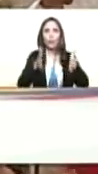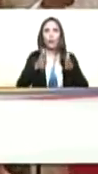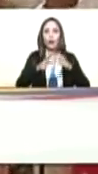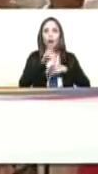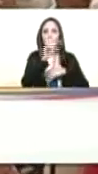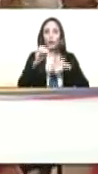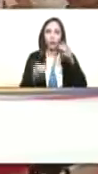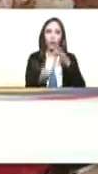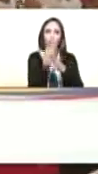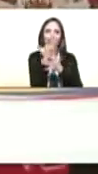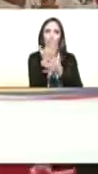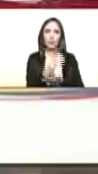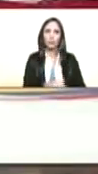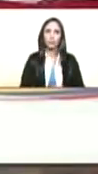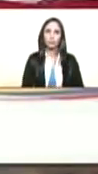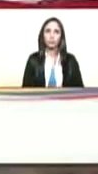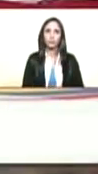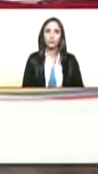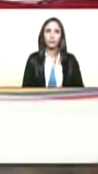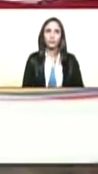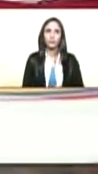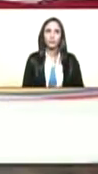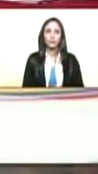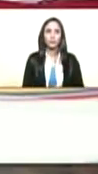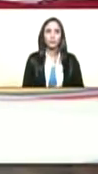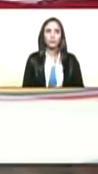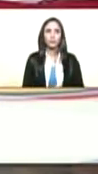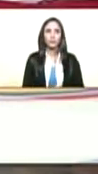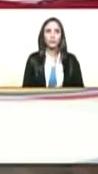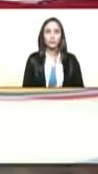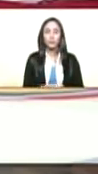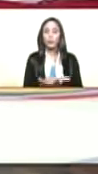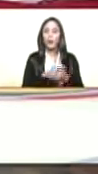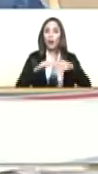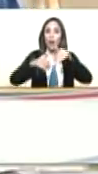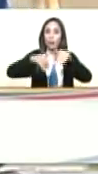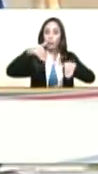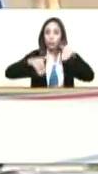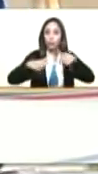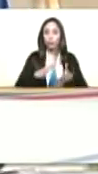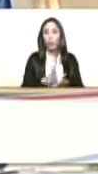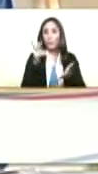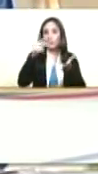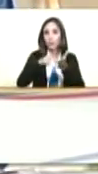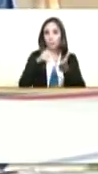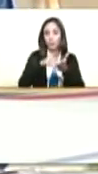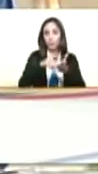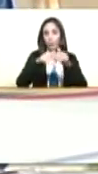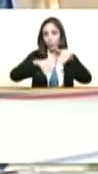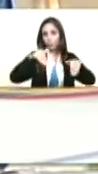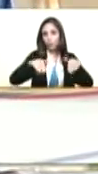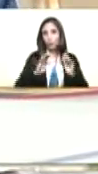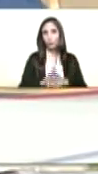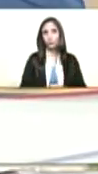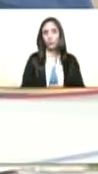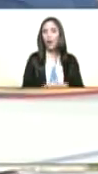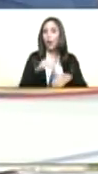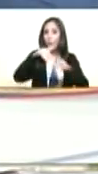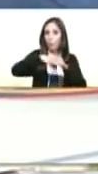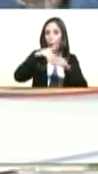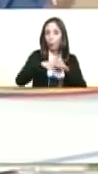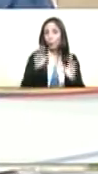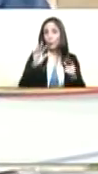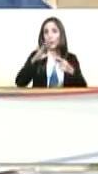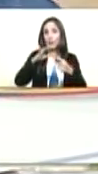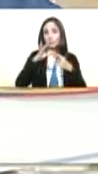La victoria de la democracia, de la participación electoral, con el voto del pueblo por el candidato